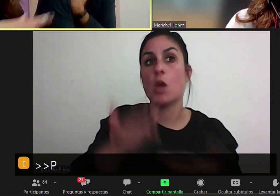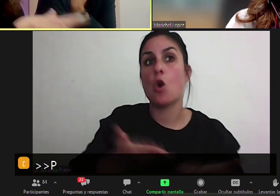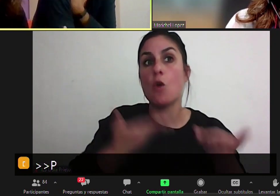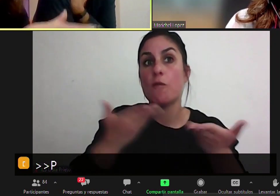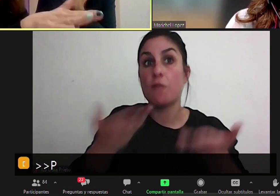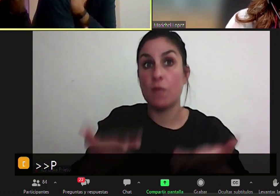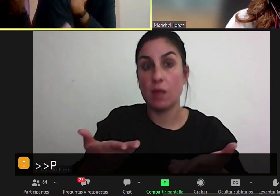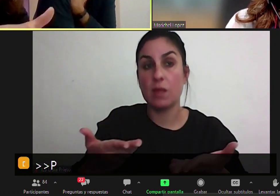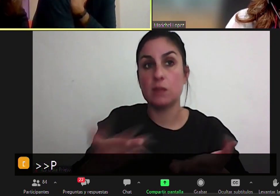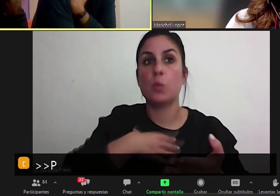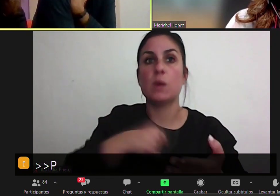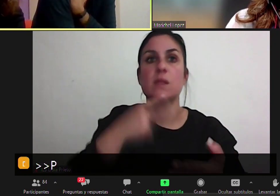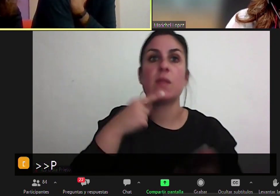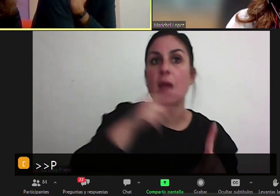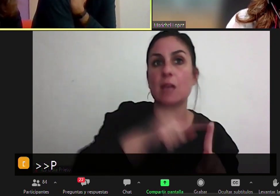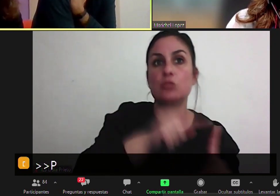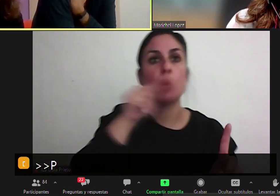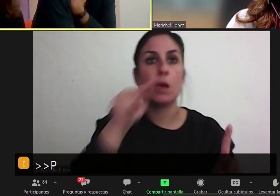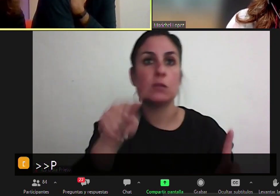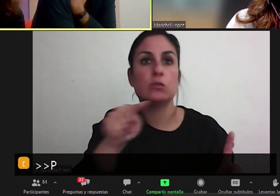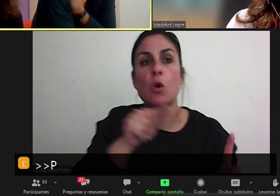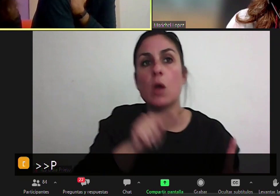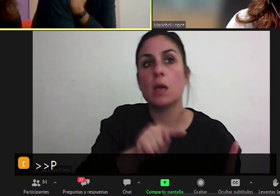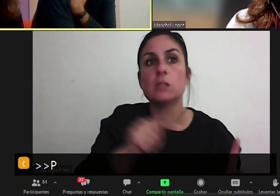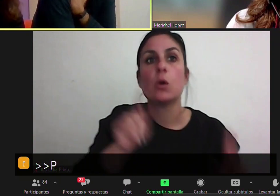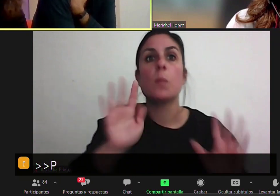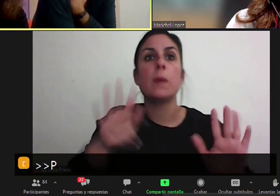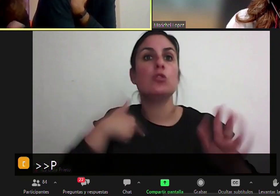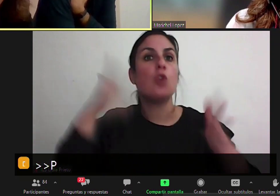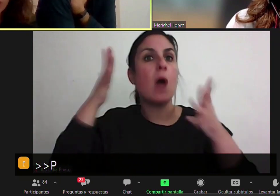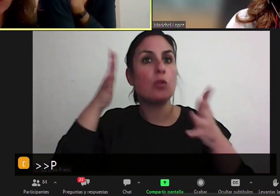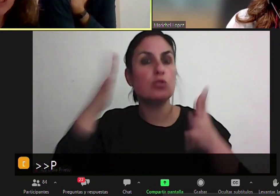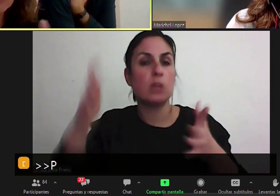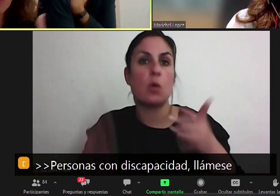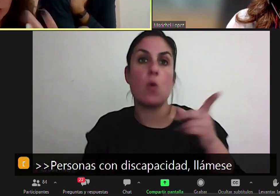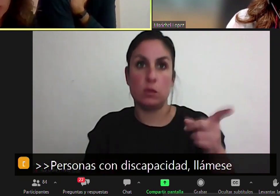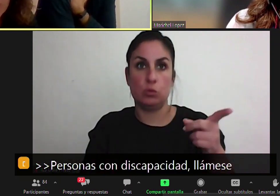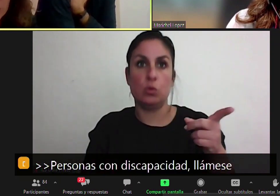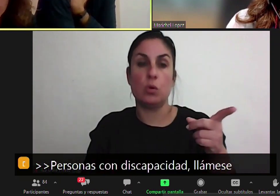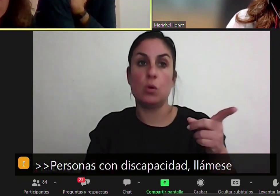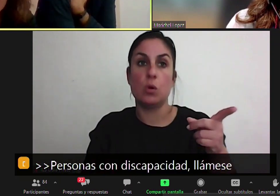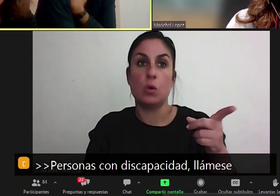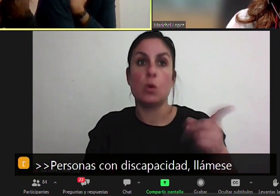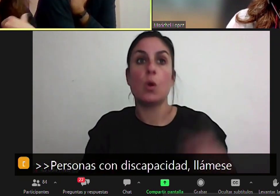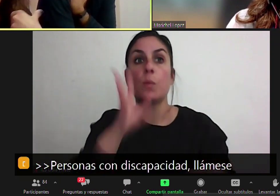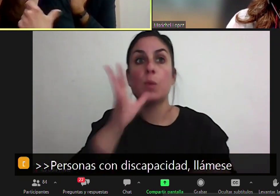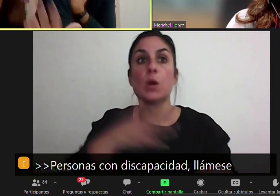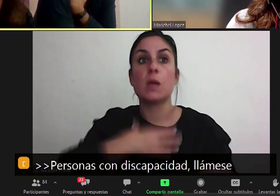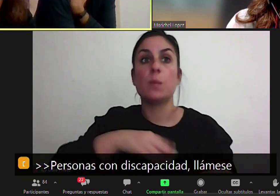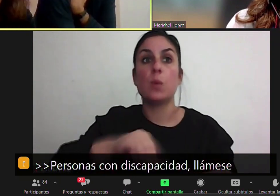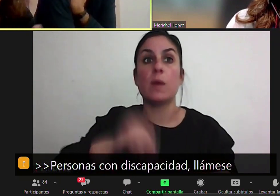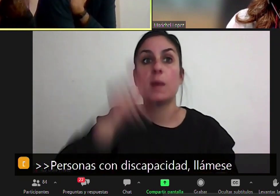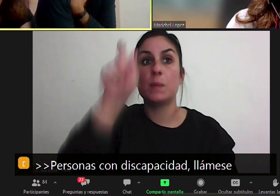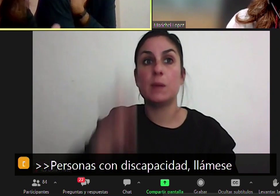mira, está esto, pero yo te recomendaría que hicieras esto. ¿Por qué? Porque puede ser que sea una persona con problemas de salud mental que